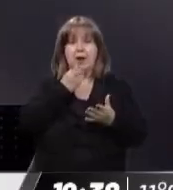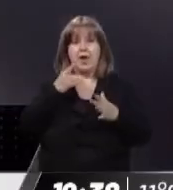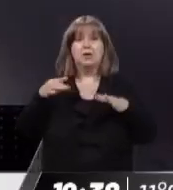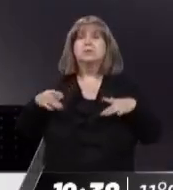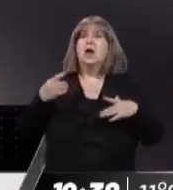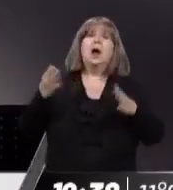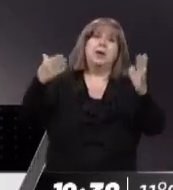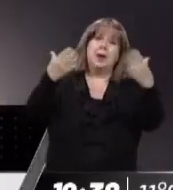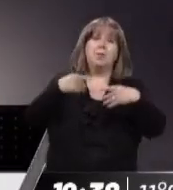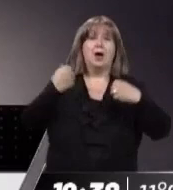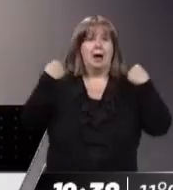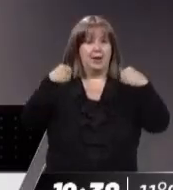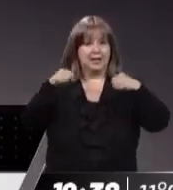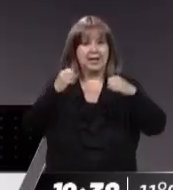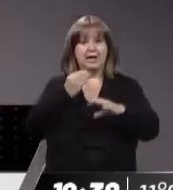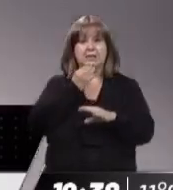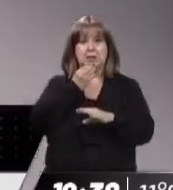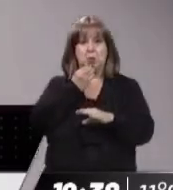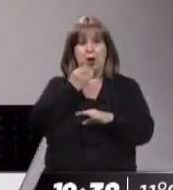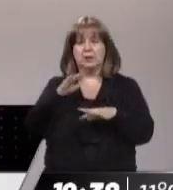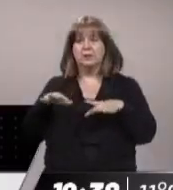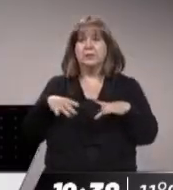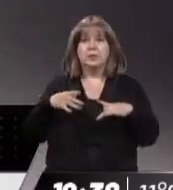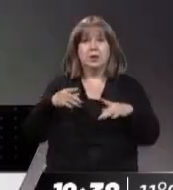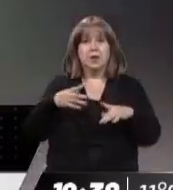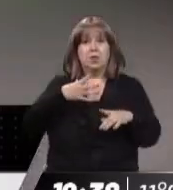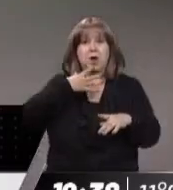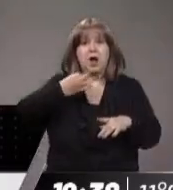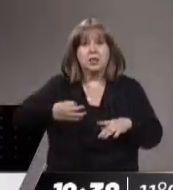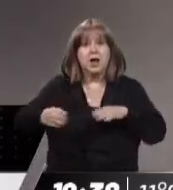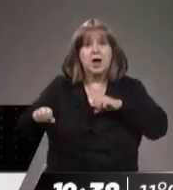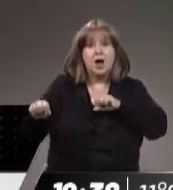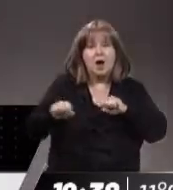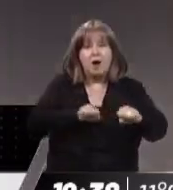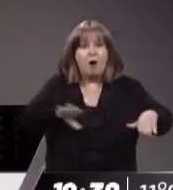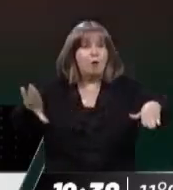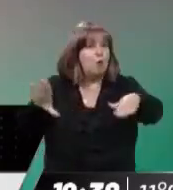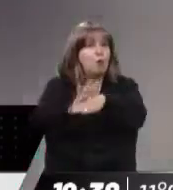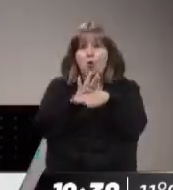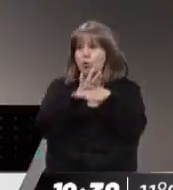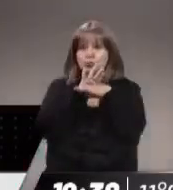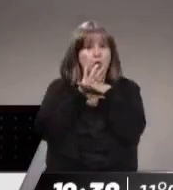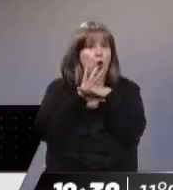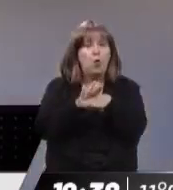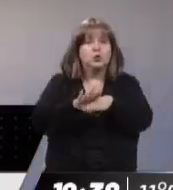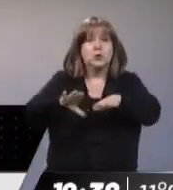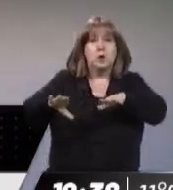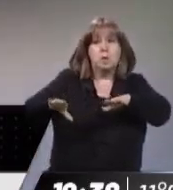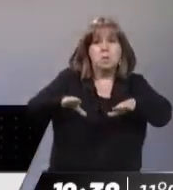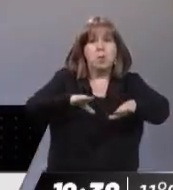increíble algunos se preguntaban si era real o no era real en las zonas más alejadas porque los que estaban todo lo que Ciudad de México